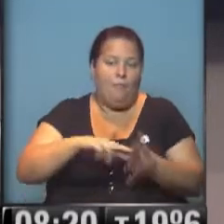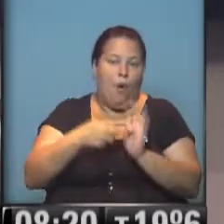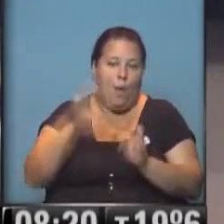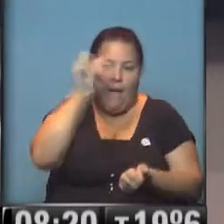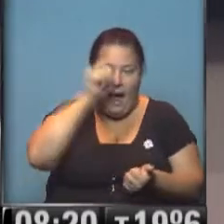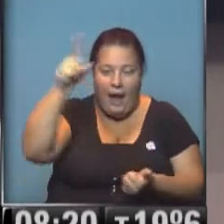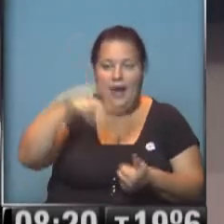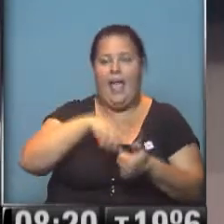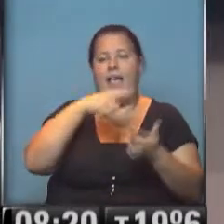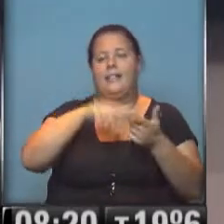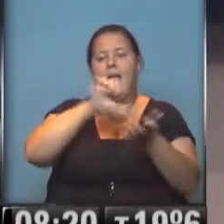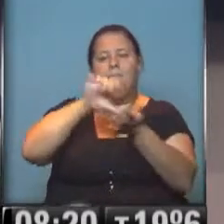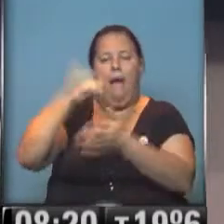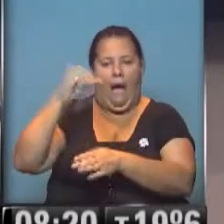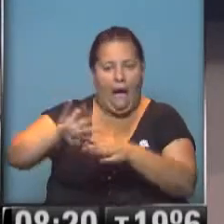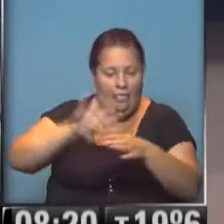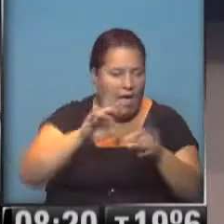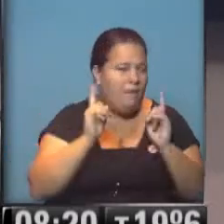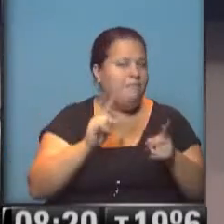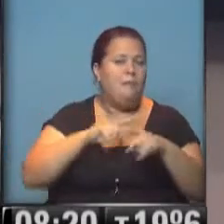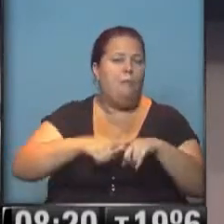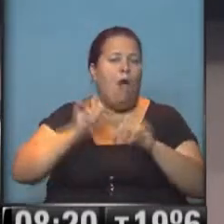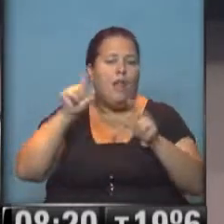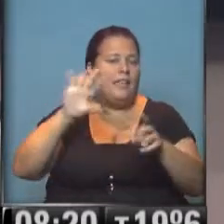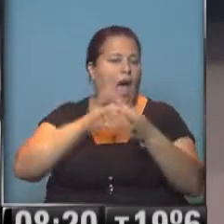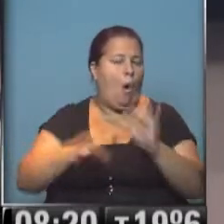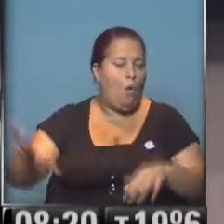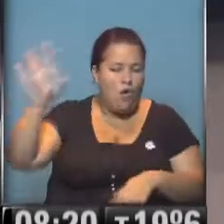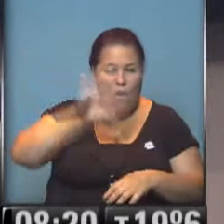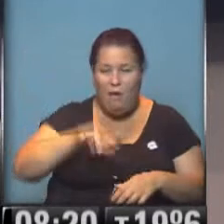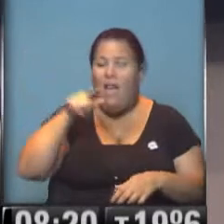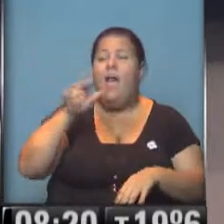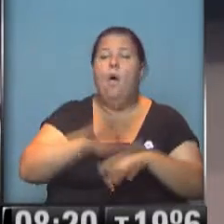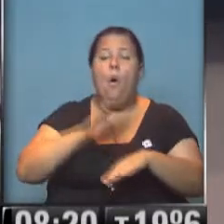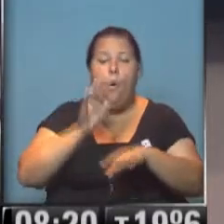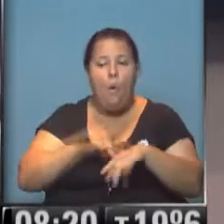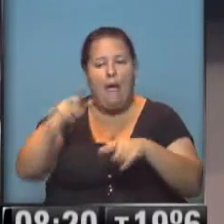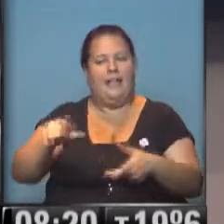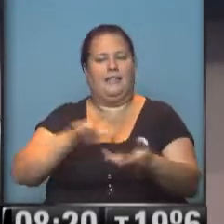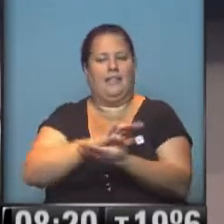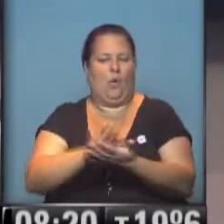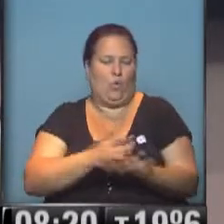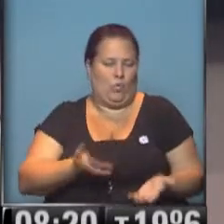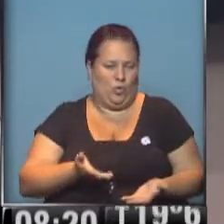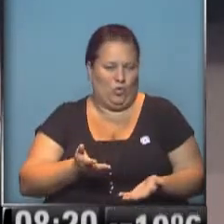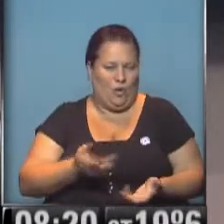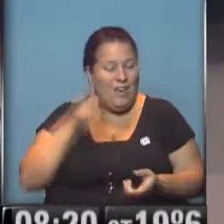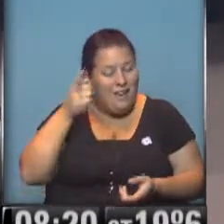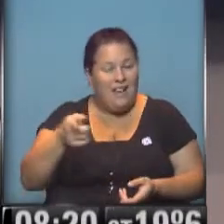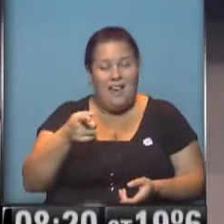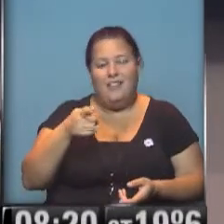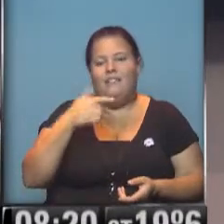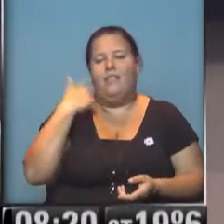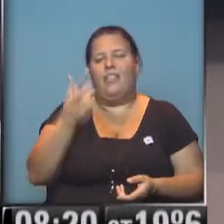y en general o países endeudados las mismas políticas en europa esto es consecuencias de ese tipo de solución a eso es lo que está